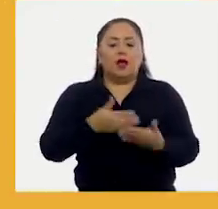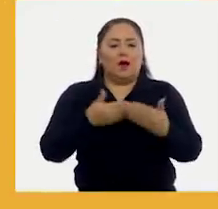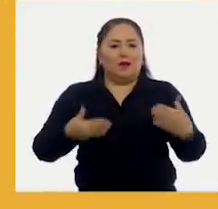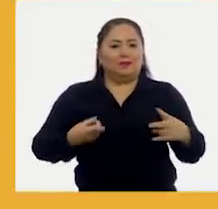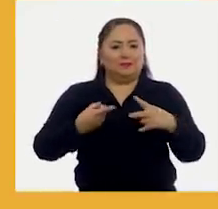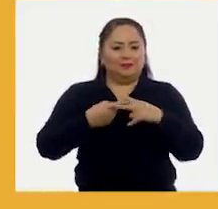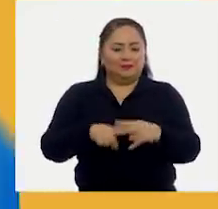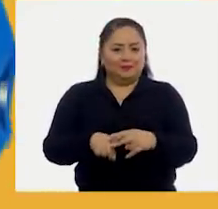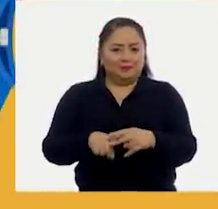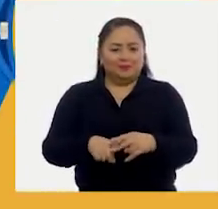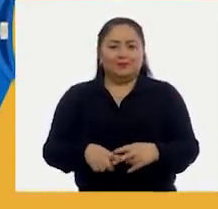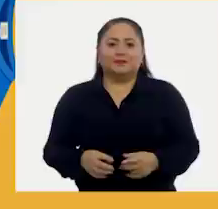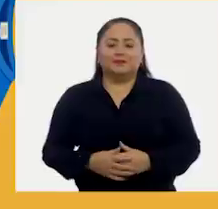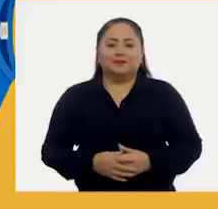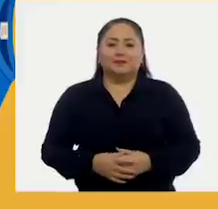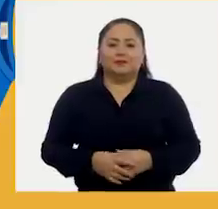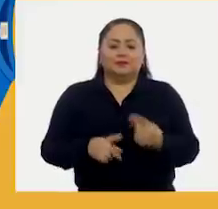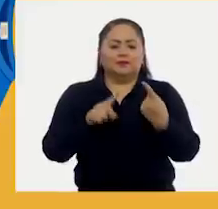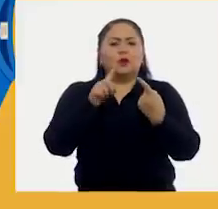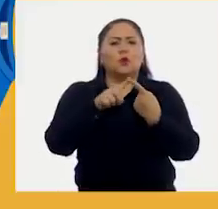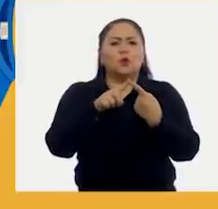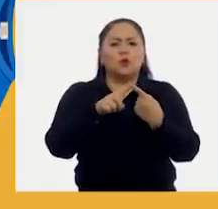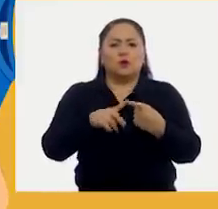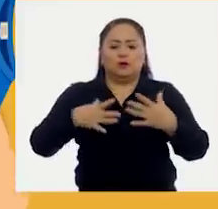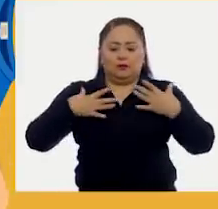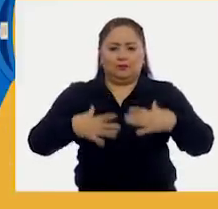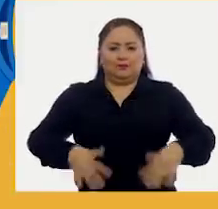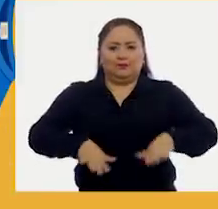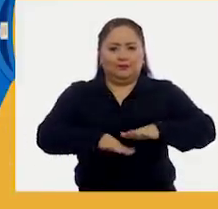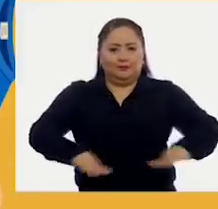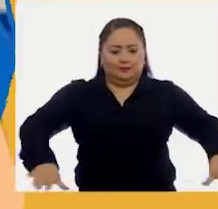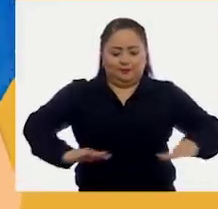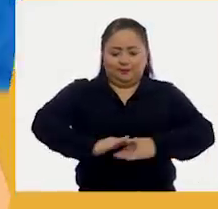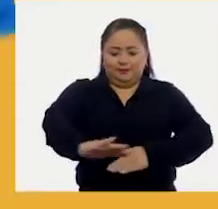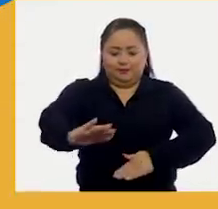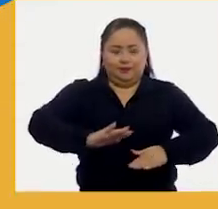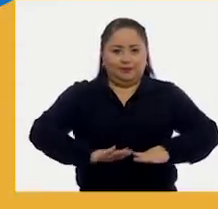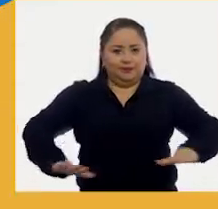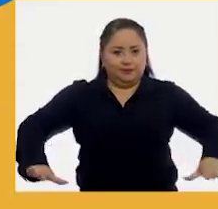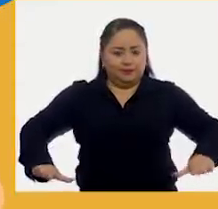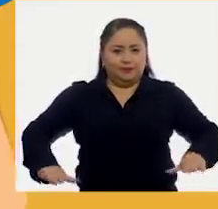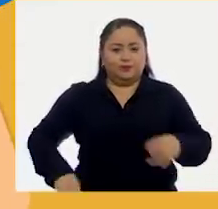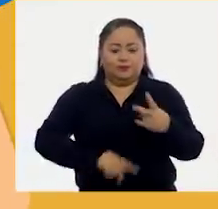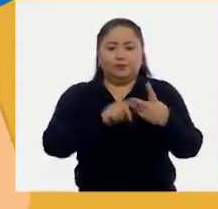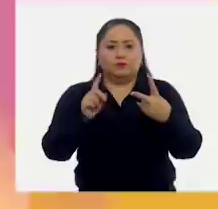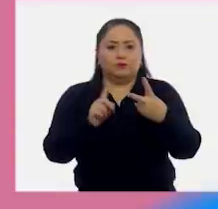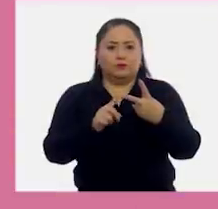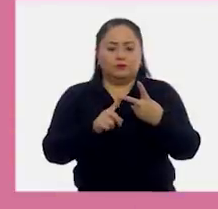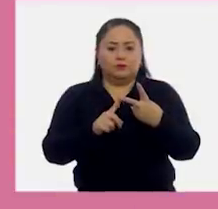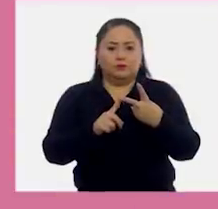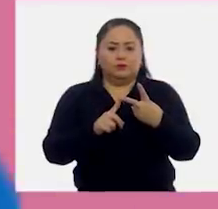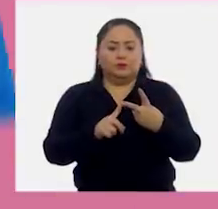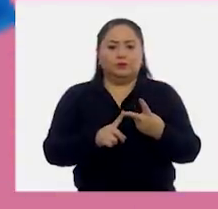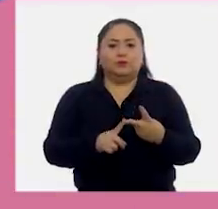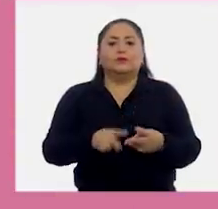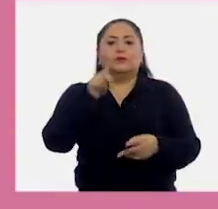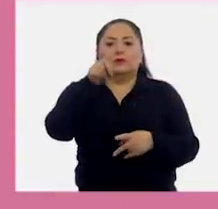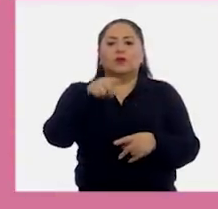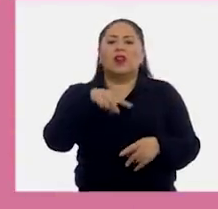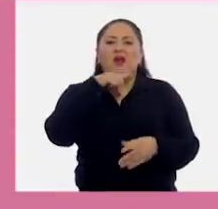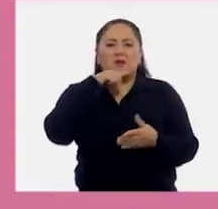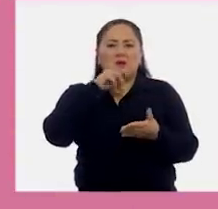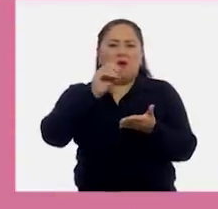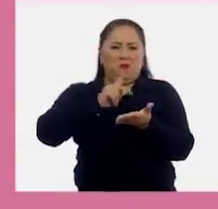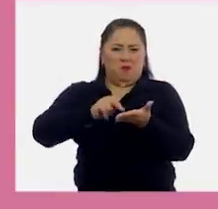¡Empecemos! 1. Estira la playera a lo largo y a lo ancho. 2. Marca con